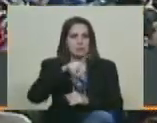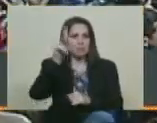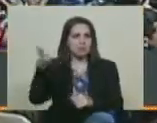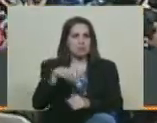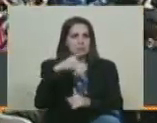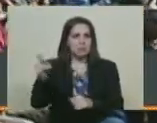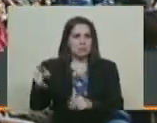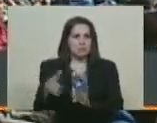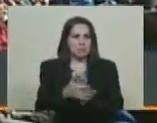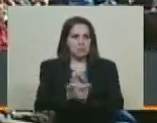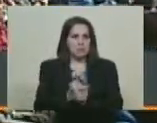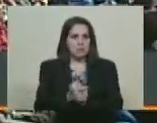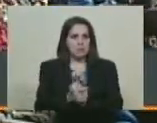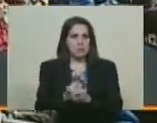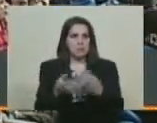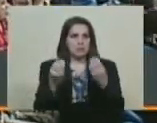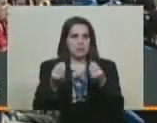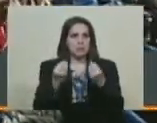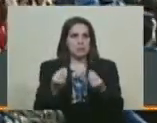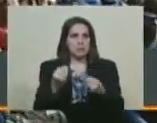el petro.